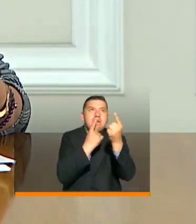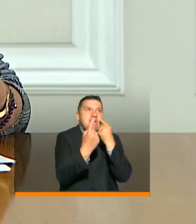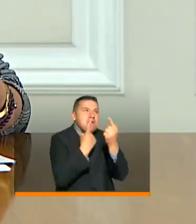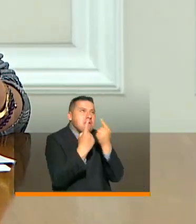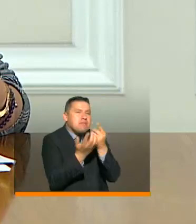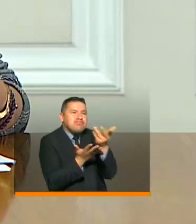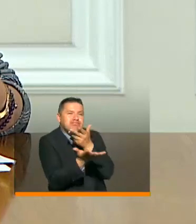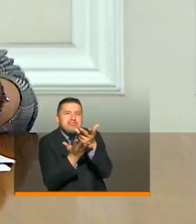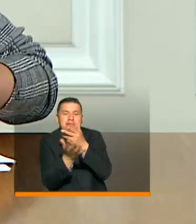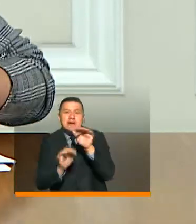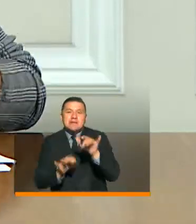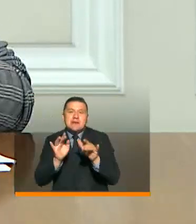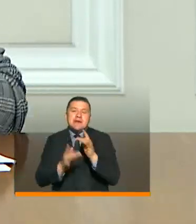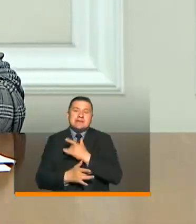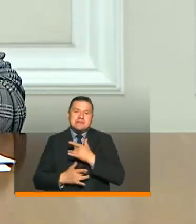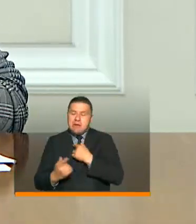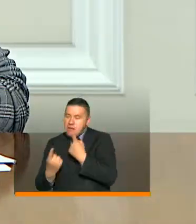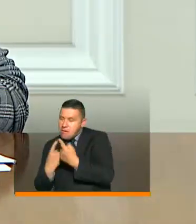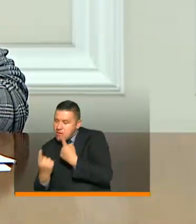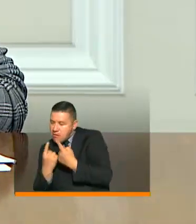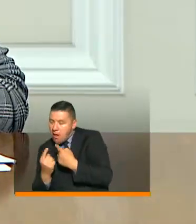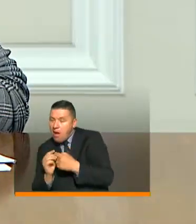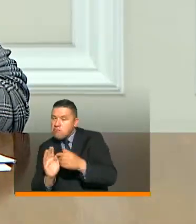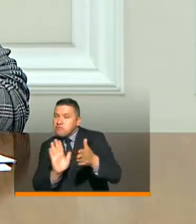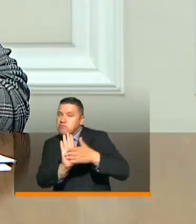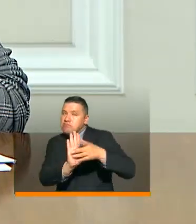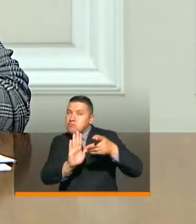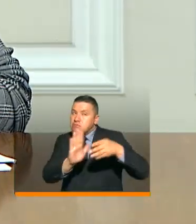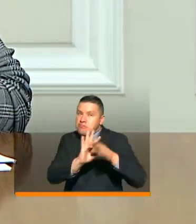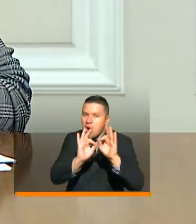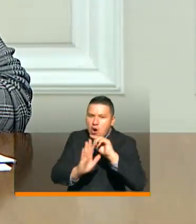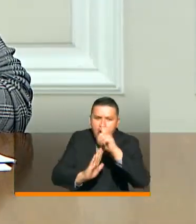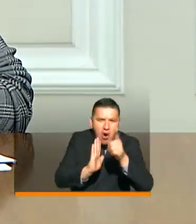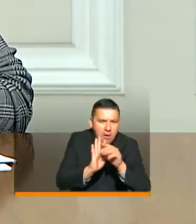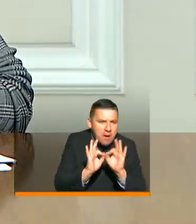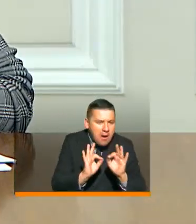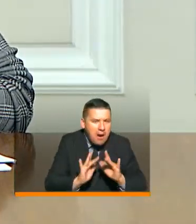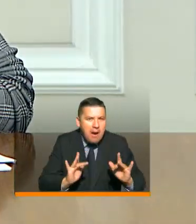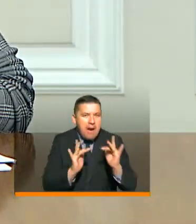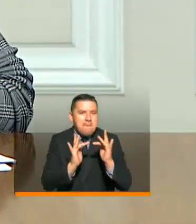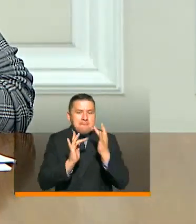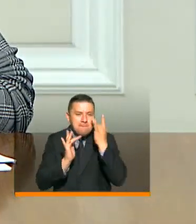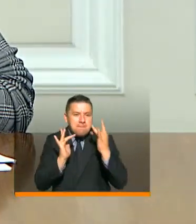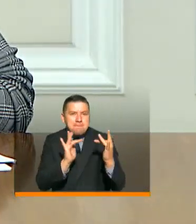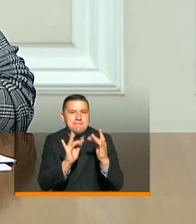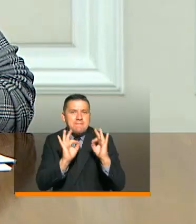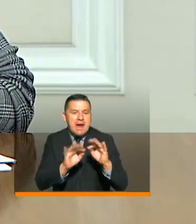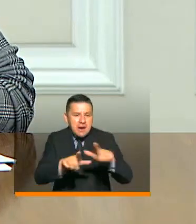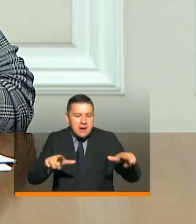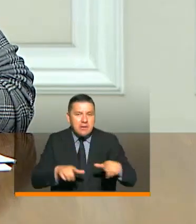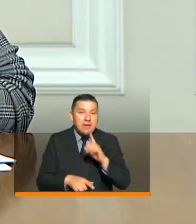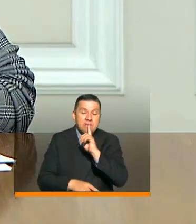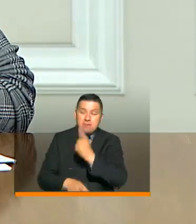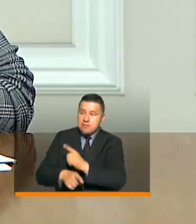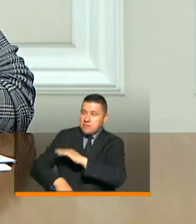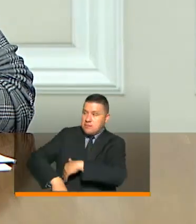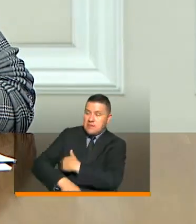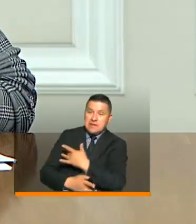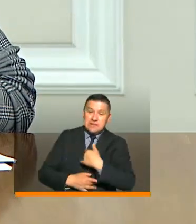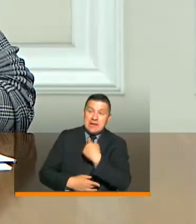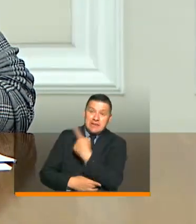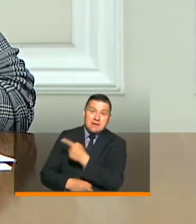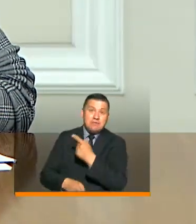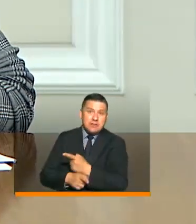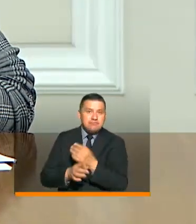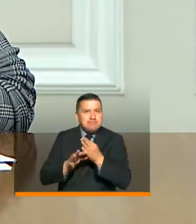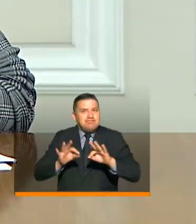con la Secretaría de Salud, siempre para dar todas las garantías, pero para tener muy claro algo, presidente, que mencionaba el ministro de Salud, y es que